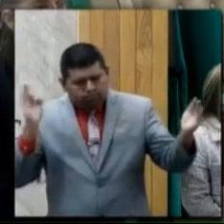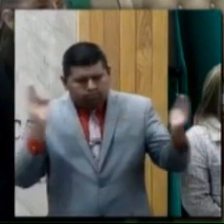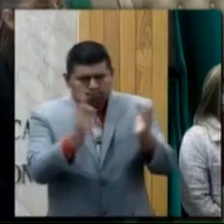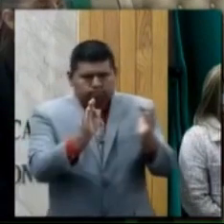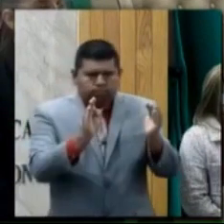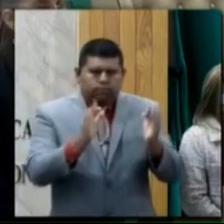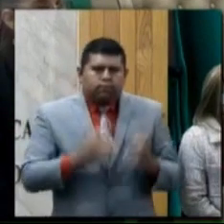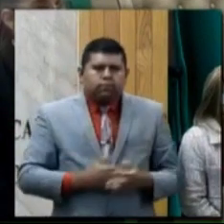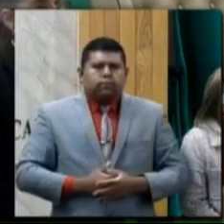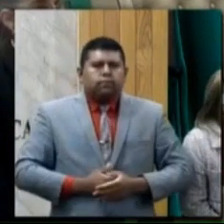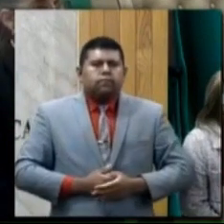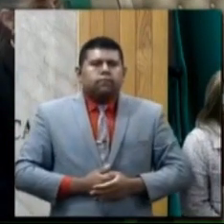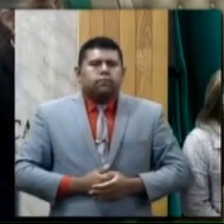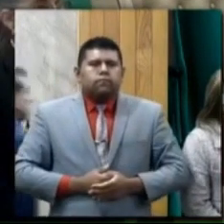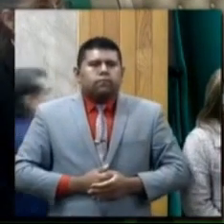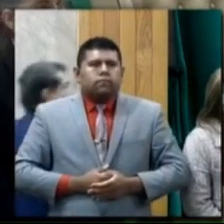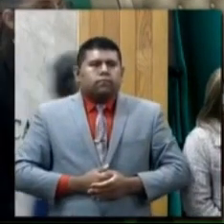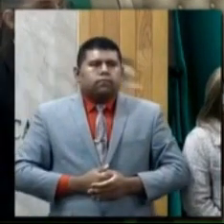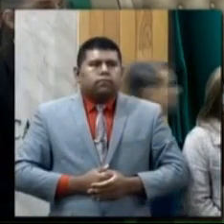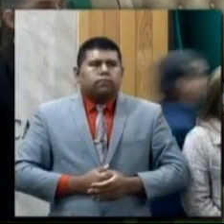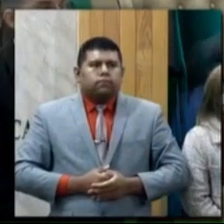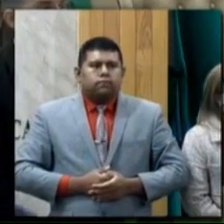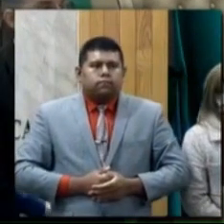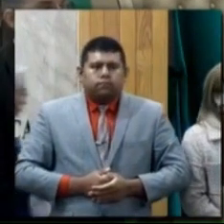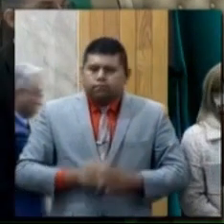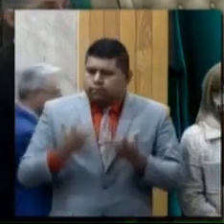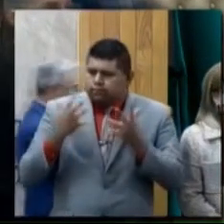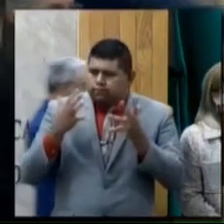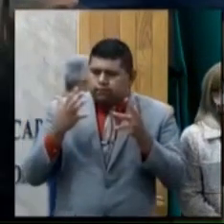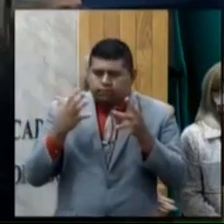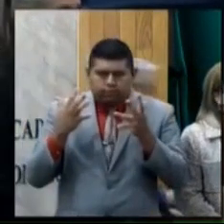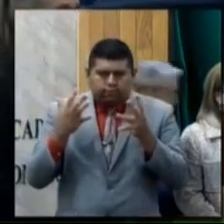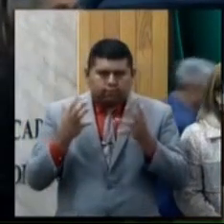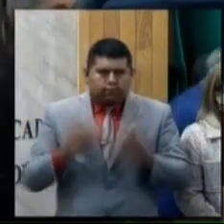pueblo que lo demande. Muchísimas